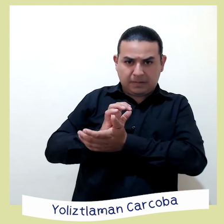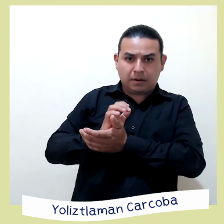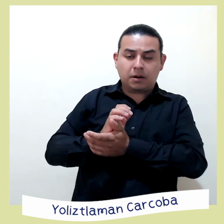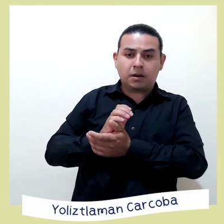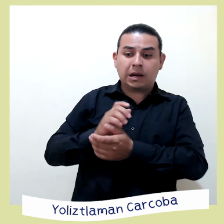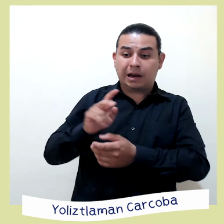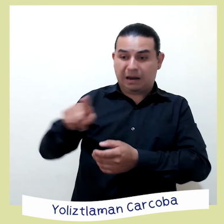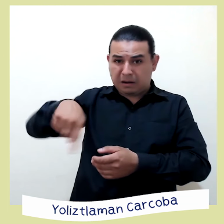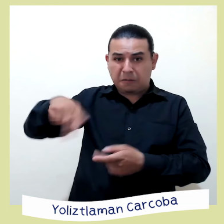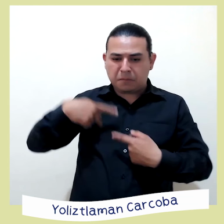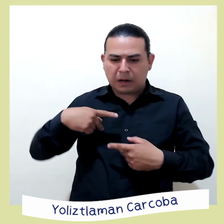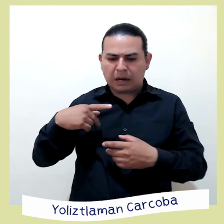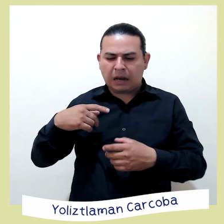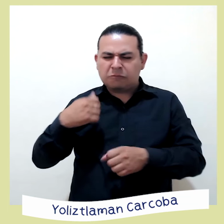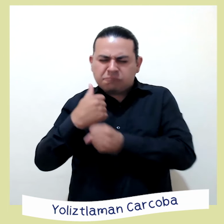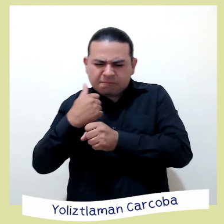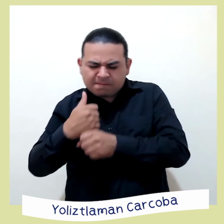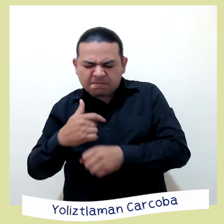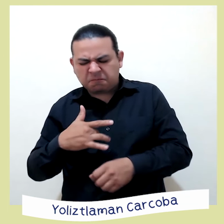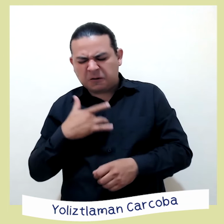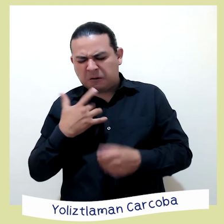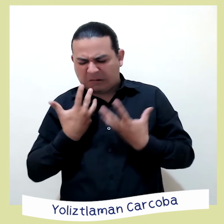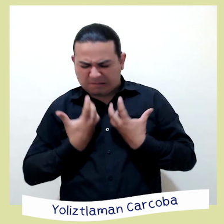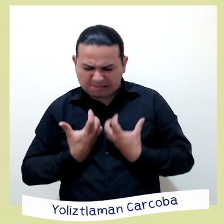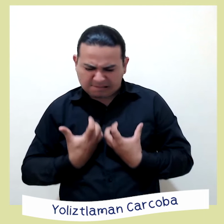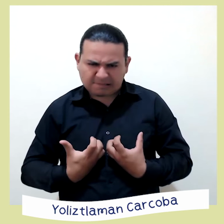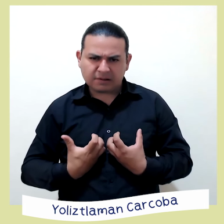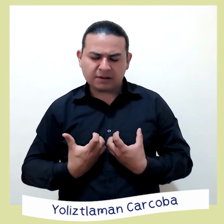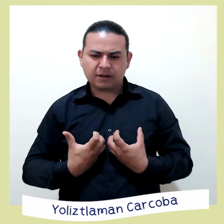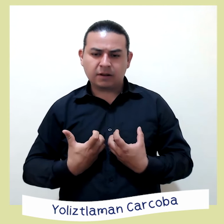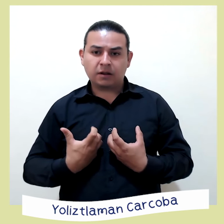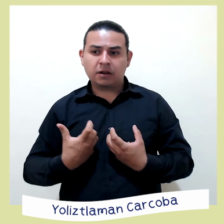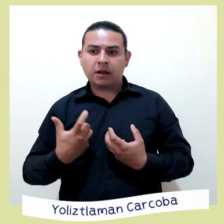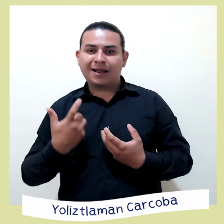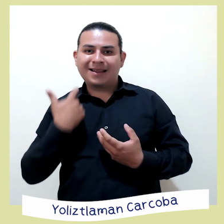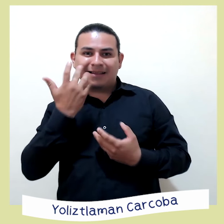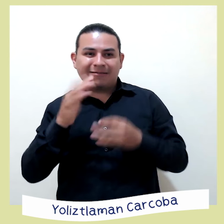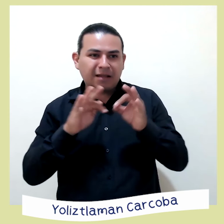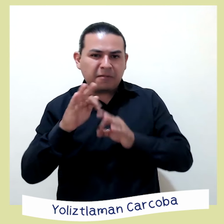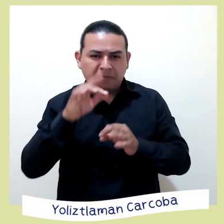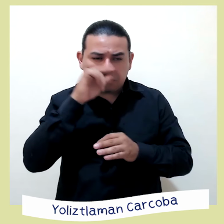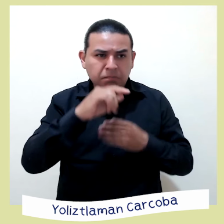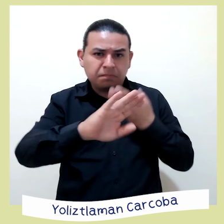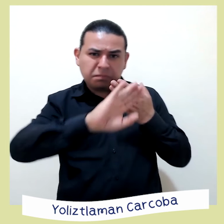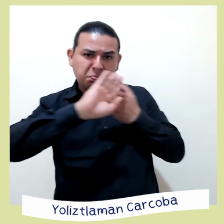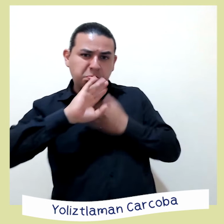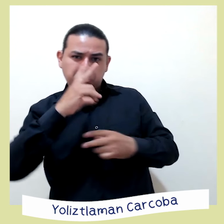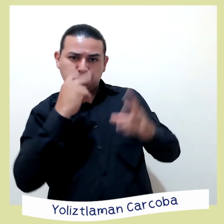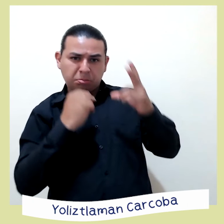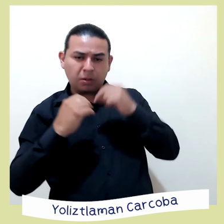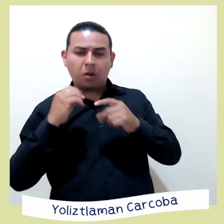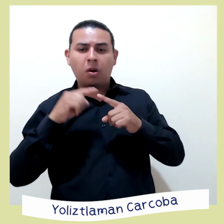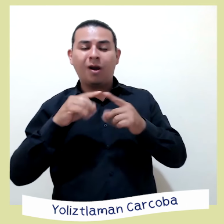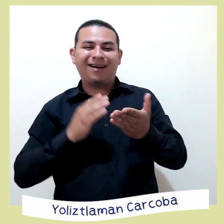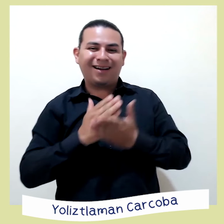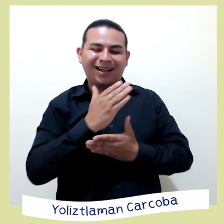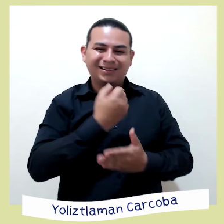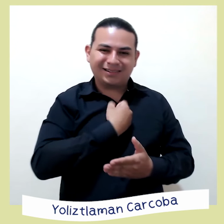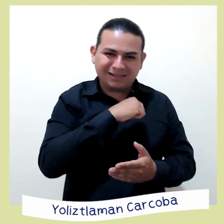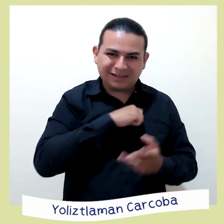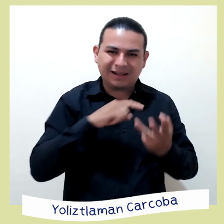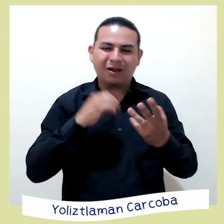personas mayores y cómo les afecta para acceder a un trabajo digno, a servicios de salud o a